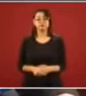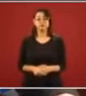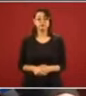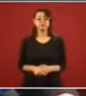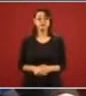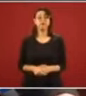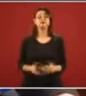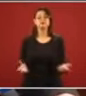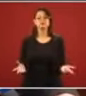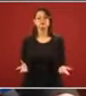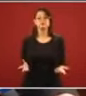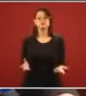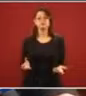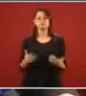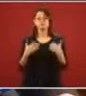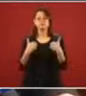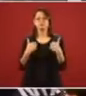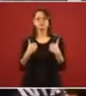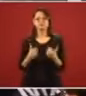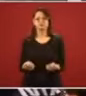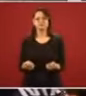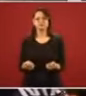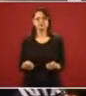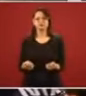Yo entiendo de que